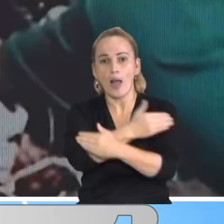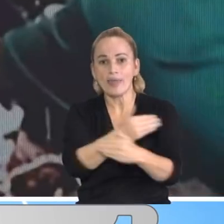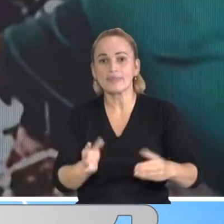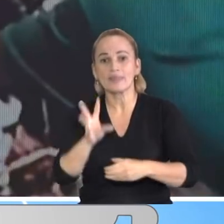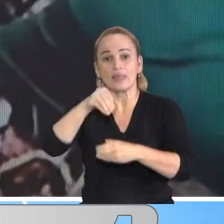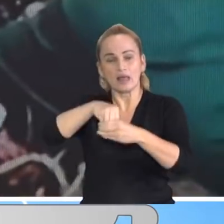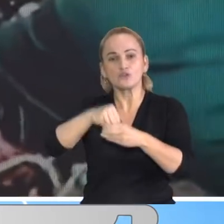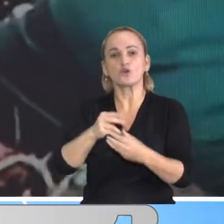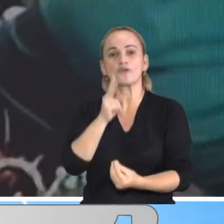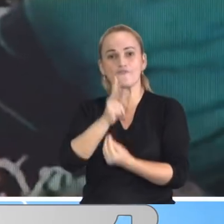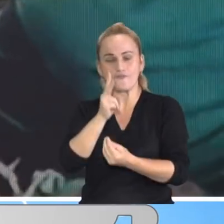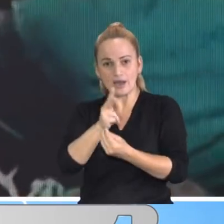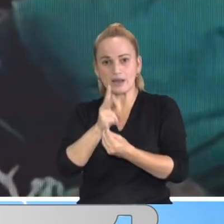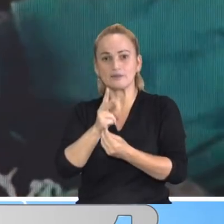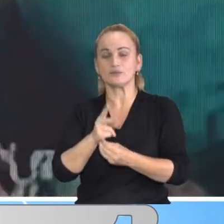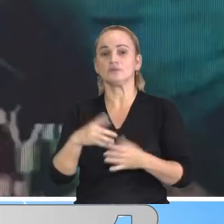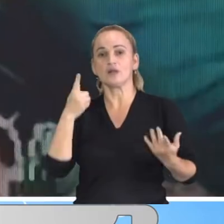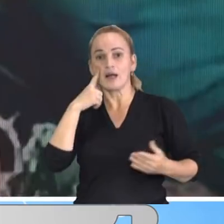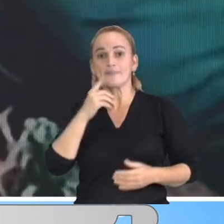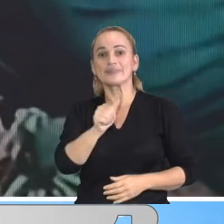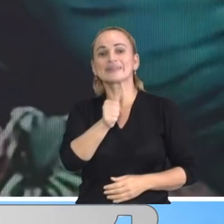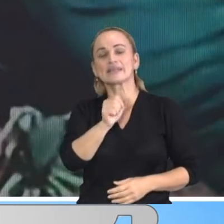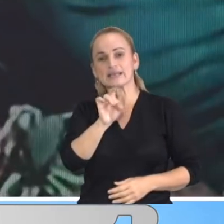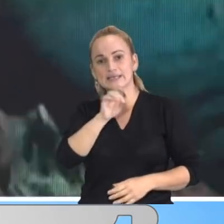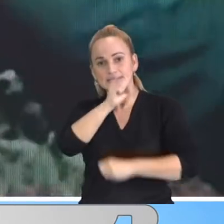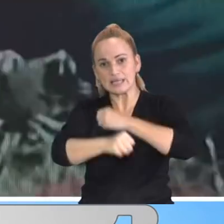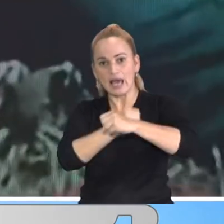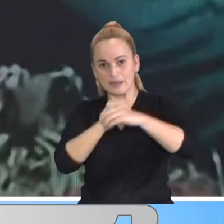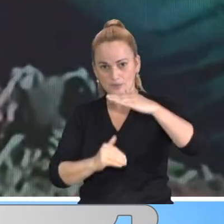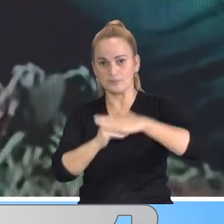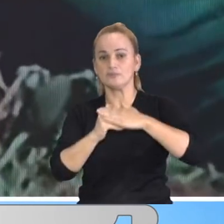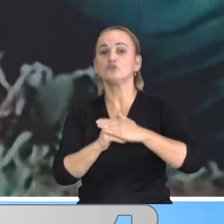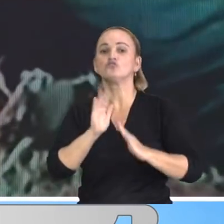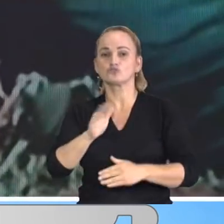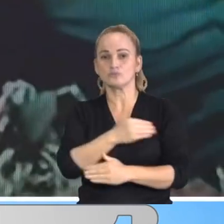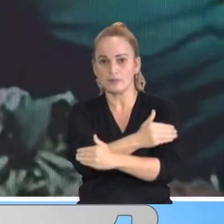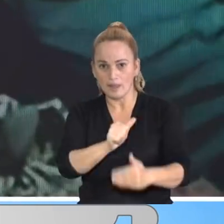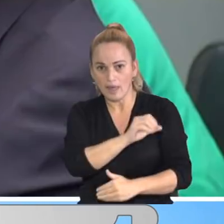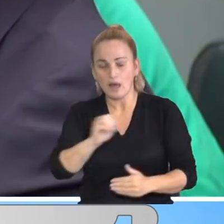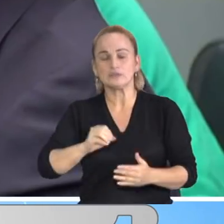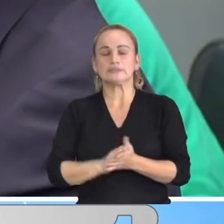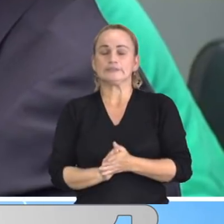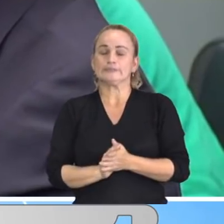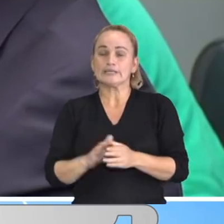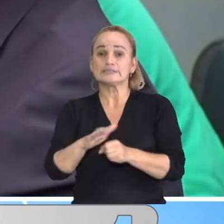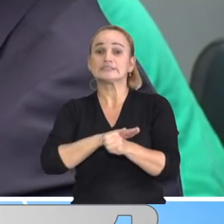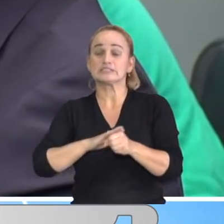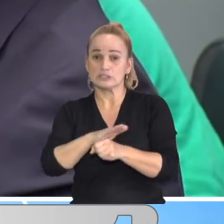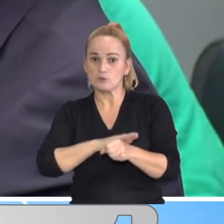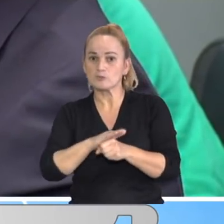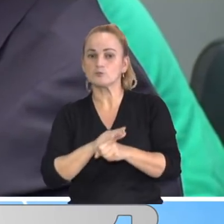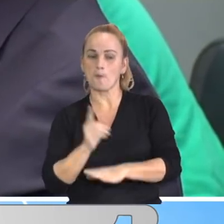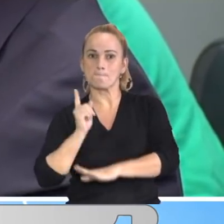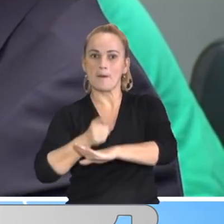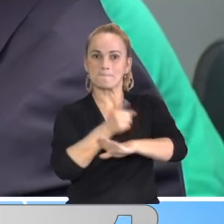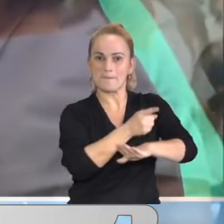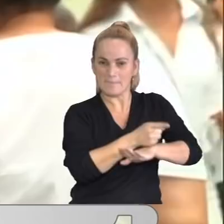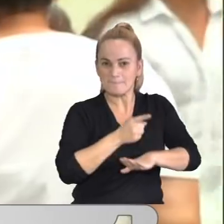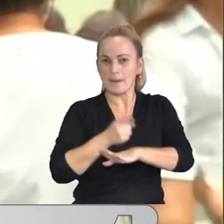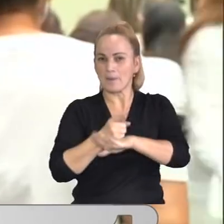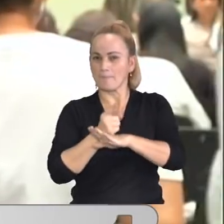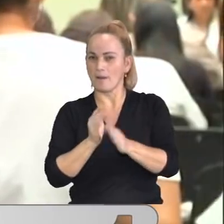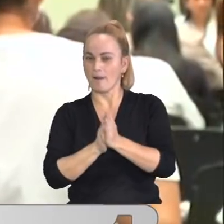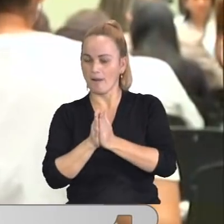interior de las FARC, con un enfoque en menores de 15 años. Esto desafortunadamente es una práctica que era sistemática y